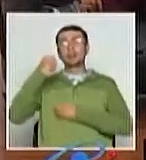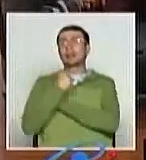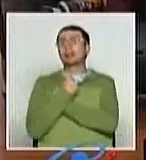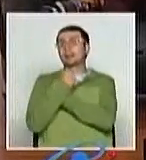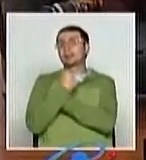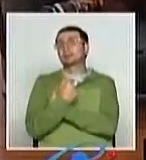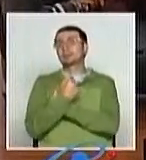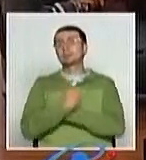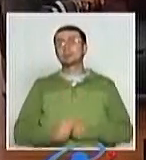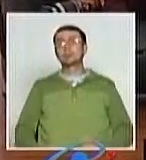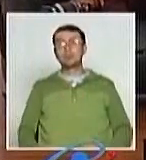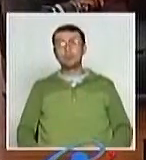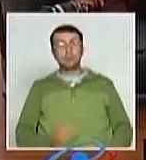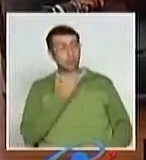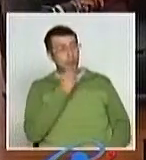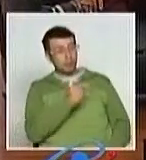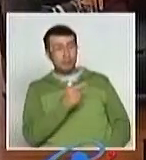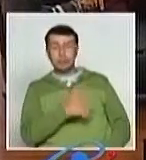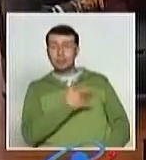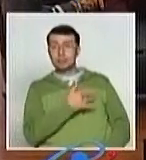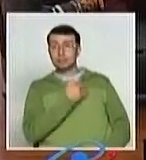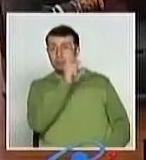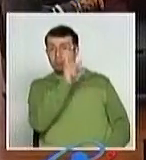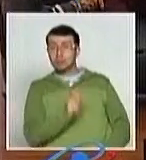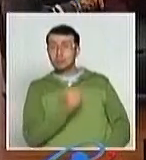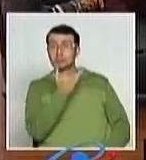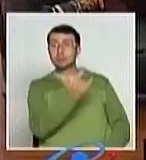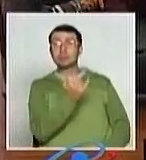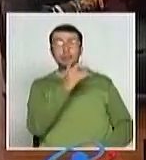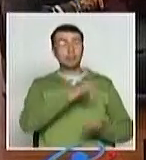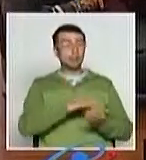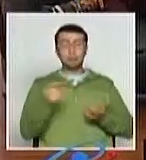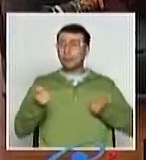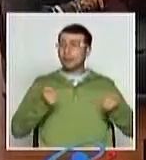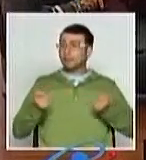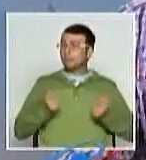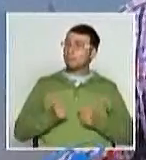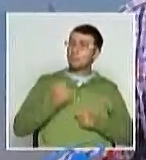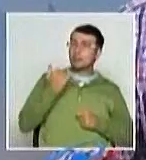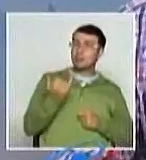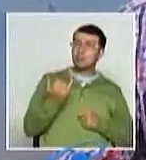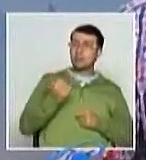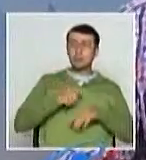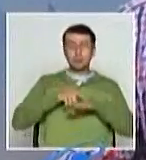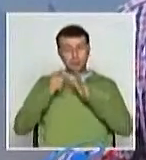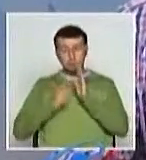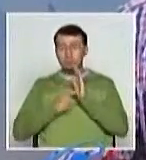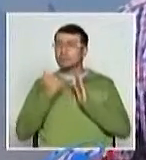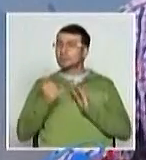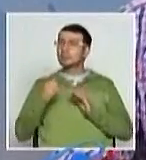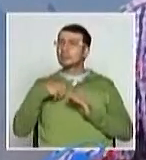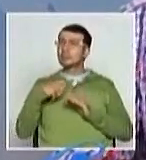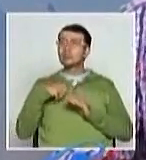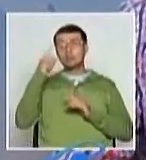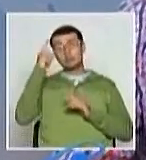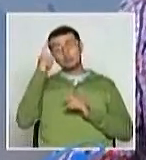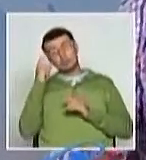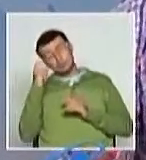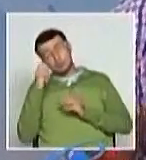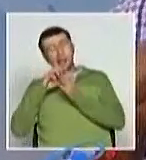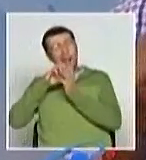cierto y mire todos los síntomas que la persona emp a referir esa dificultad para tragar el bruxismo que habla el Doctor César